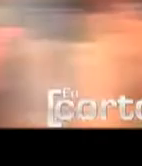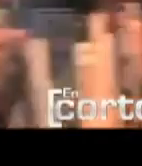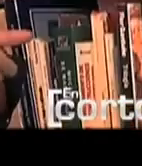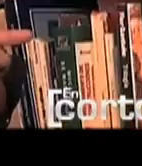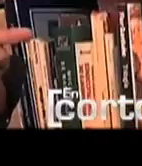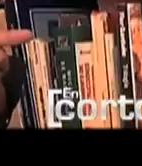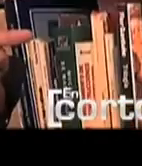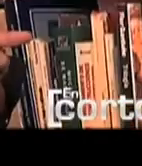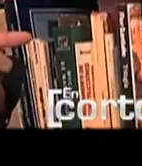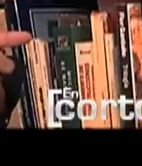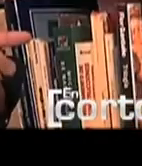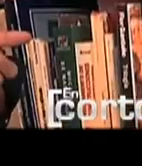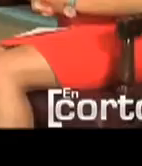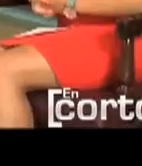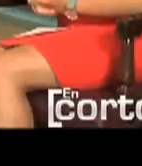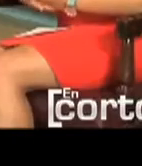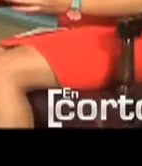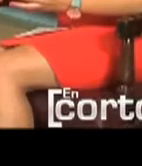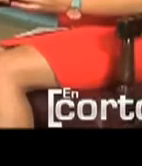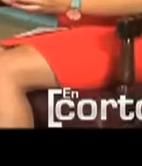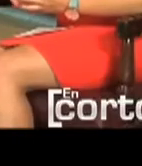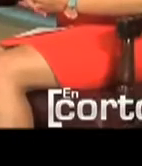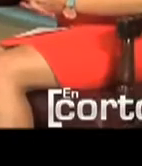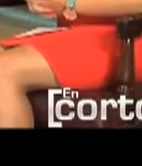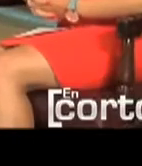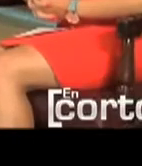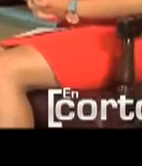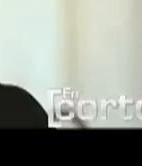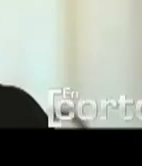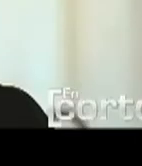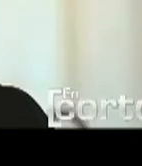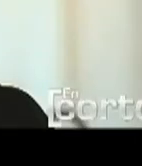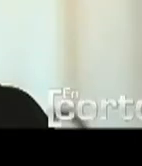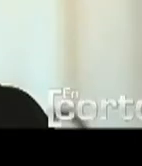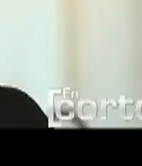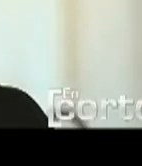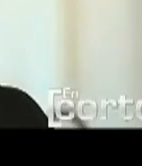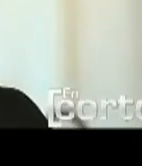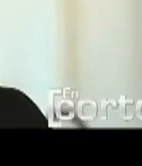innovadores que impactan al mundo y al México actual.